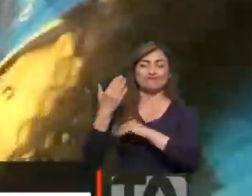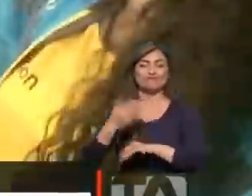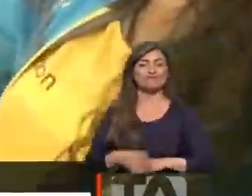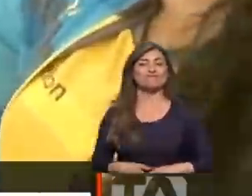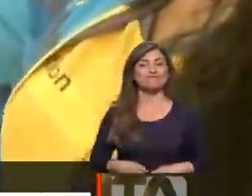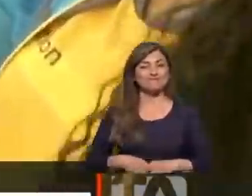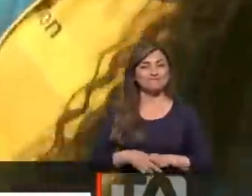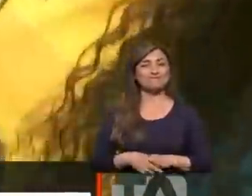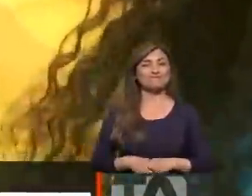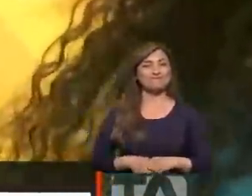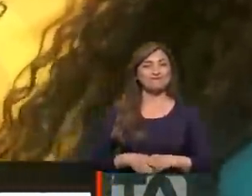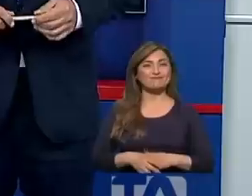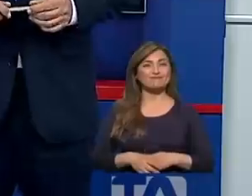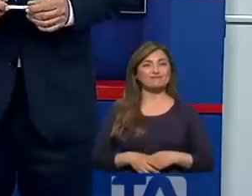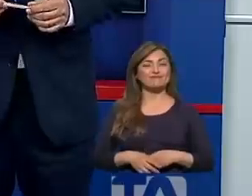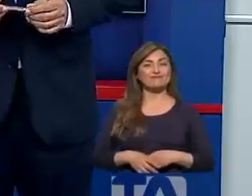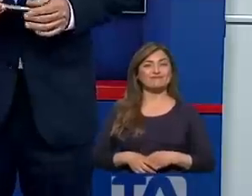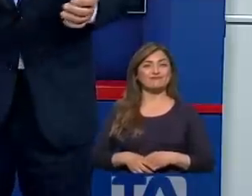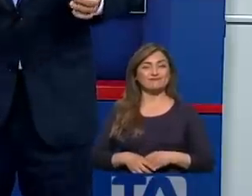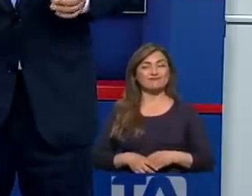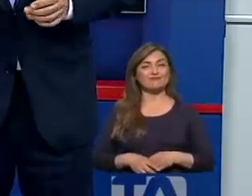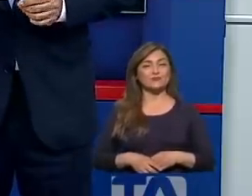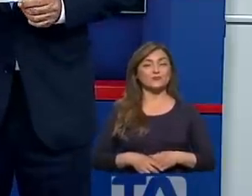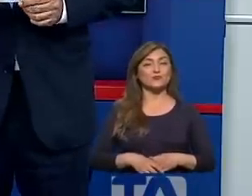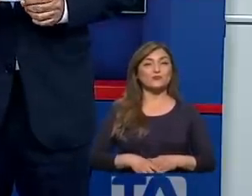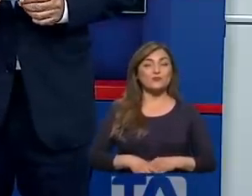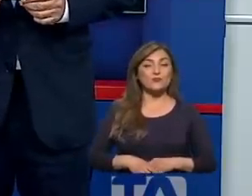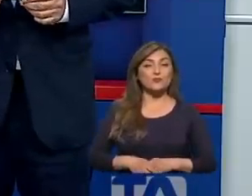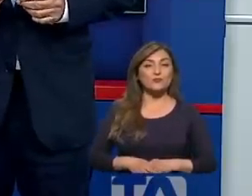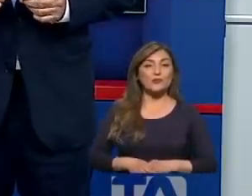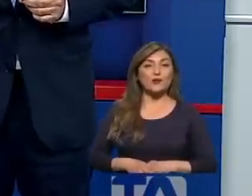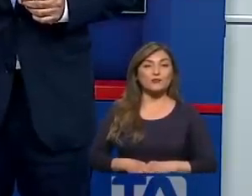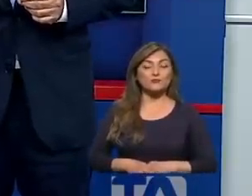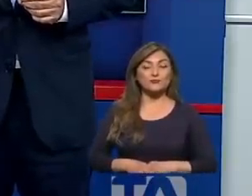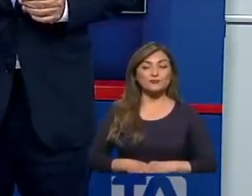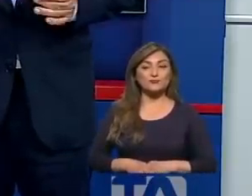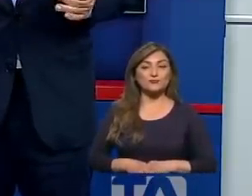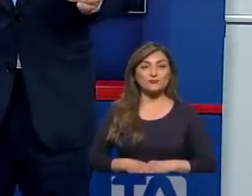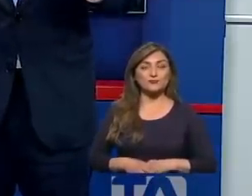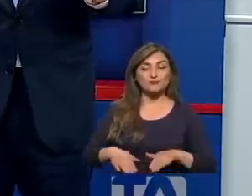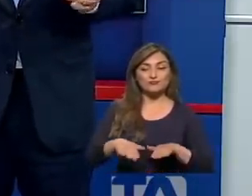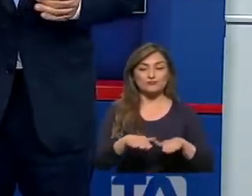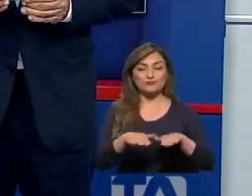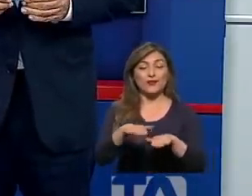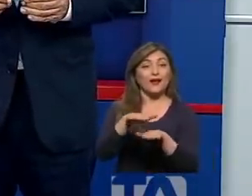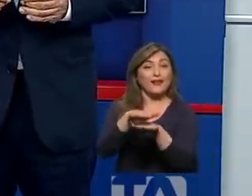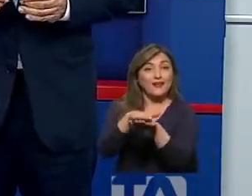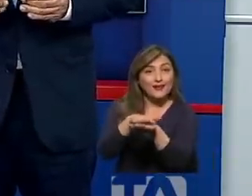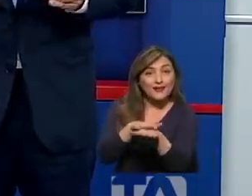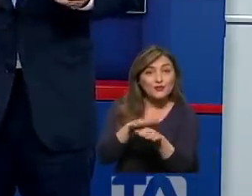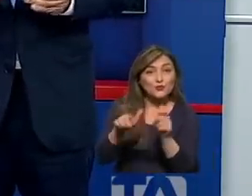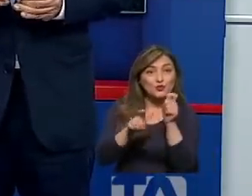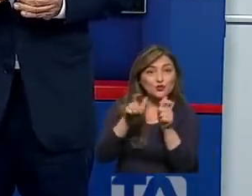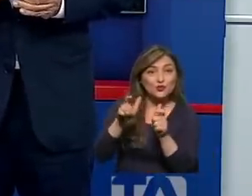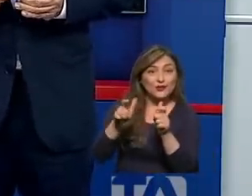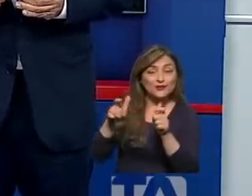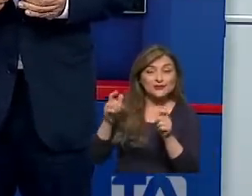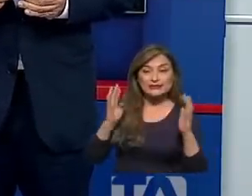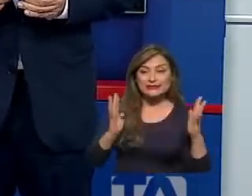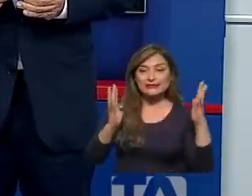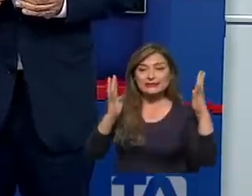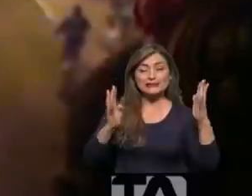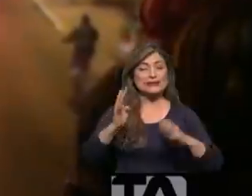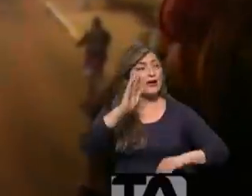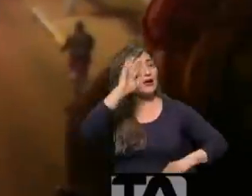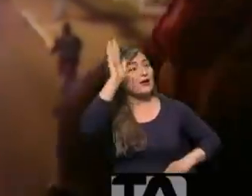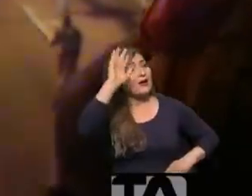Pablo King, 24 horas. Y la verdad que el recorrido de la caravana ha sido lento porque la gente está en las calles volcadas allí